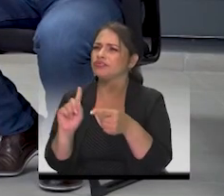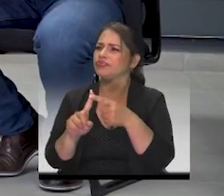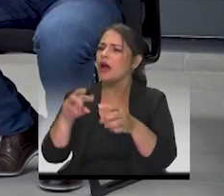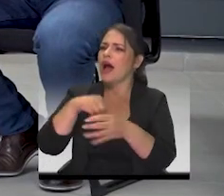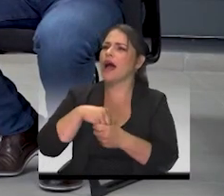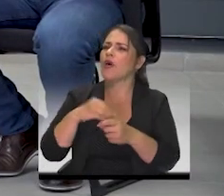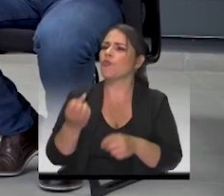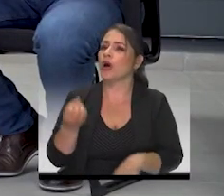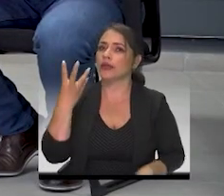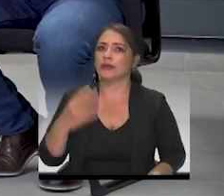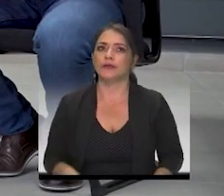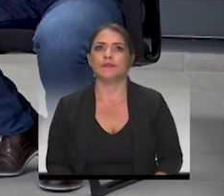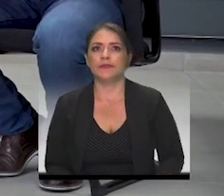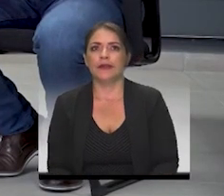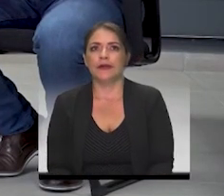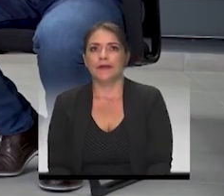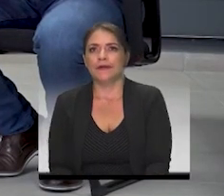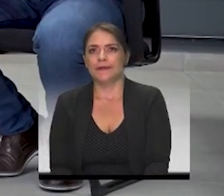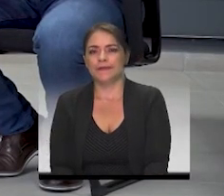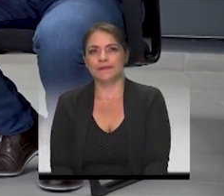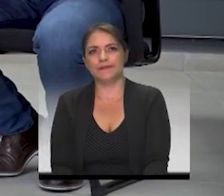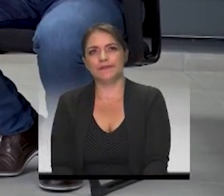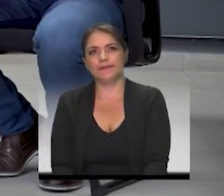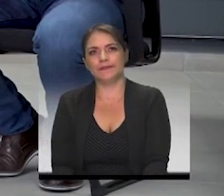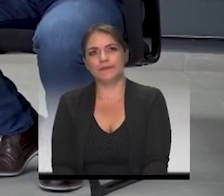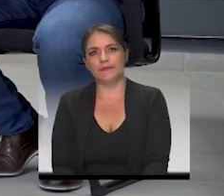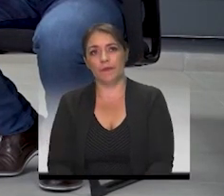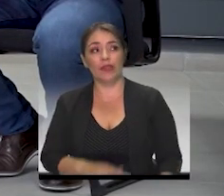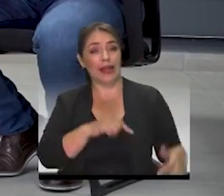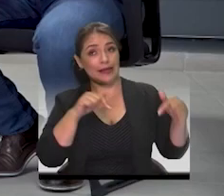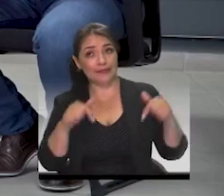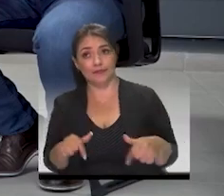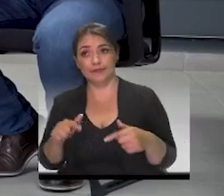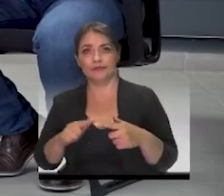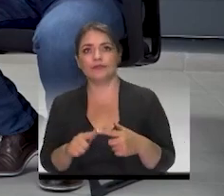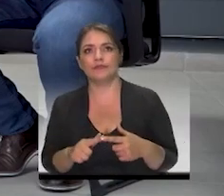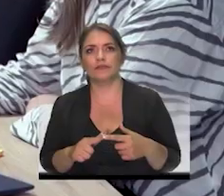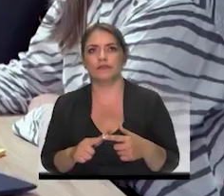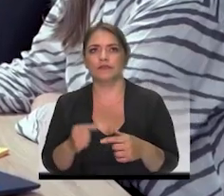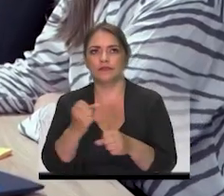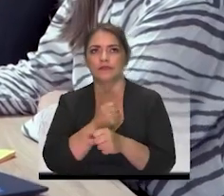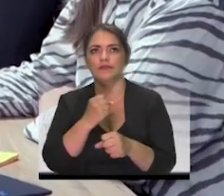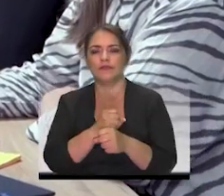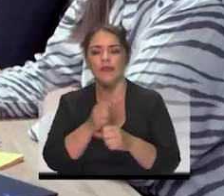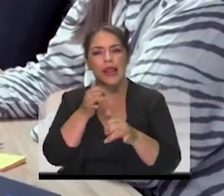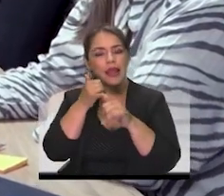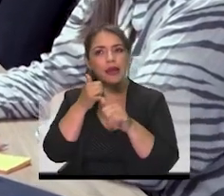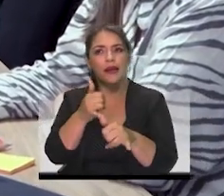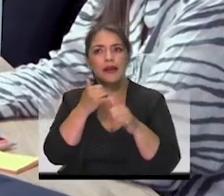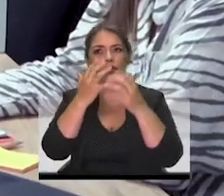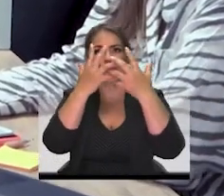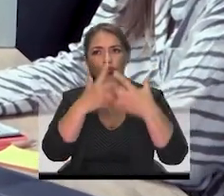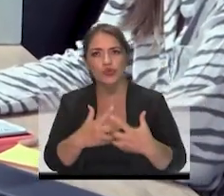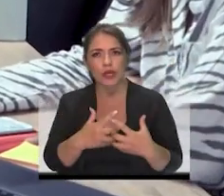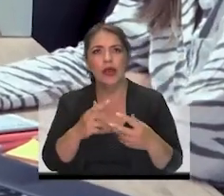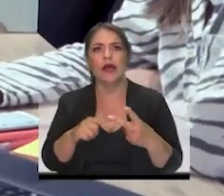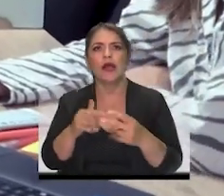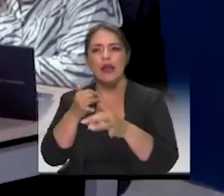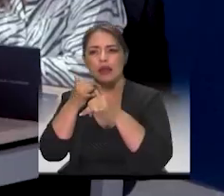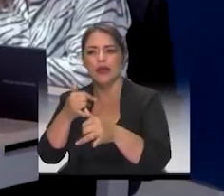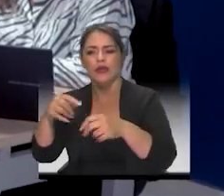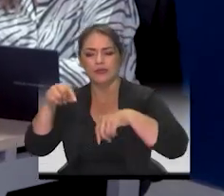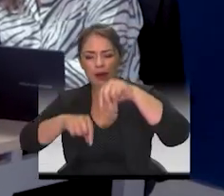parte de esta empresa, entre empleos directos e indirectos? Ahorita nuestro equipo de trabajo está conformado por ingenieros industriales,